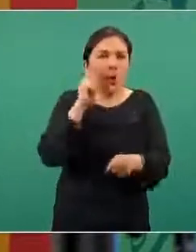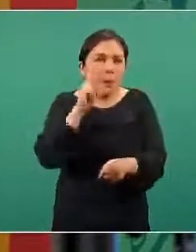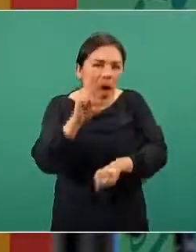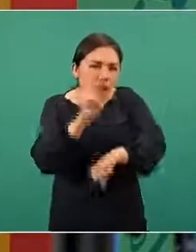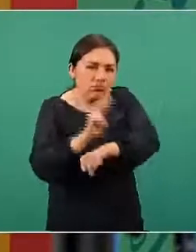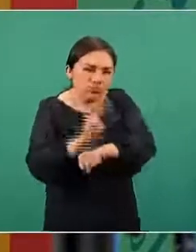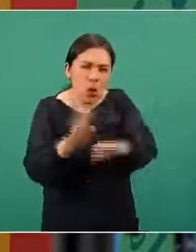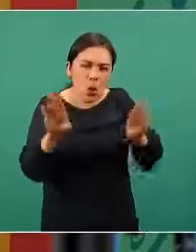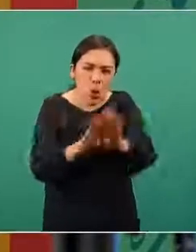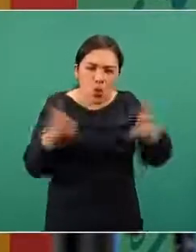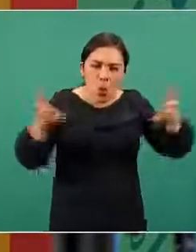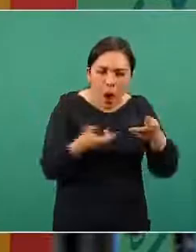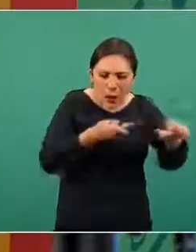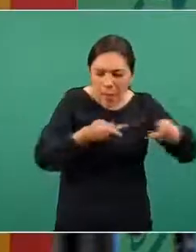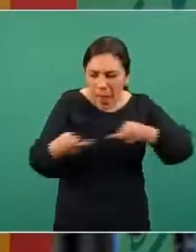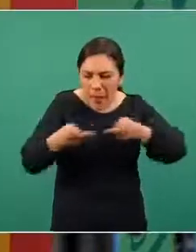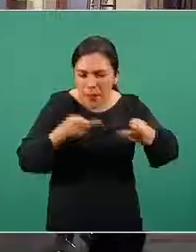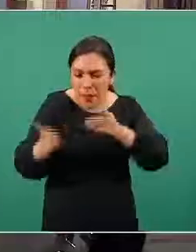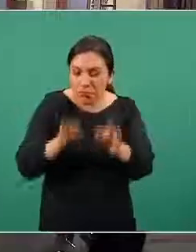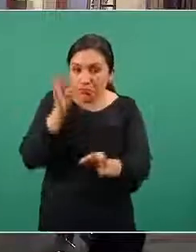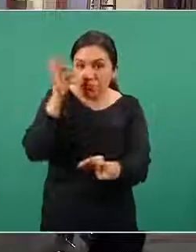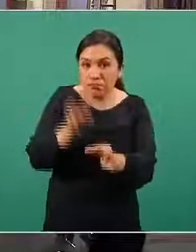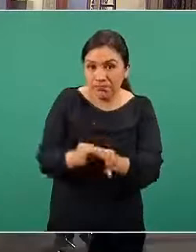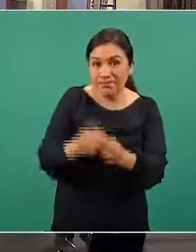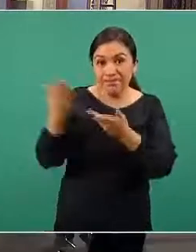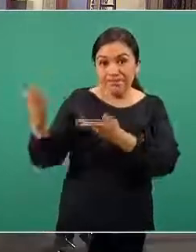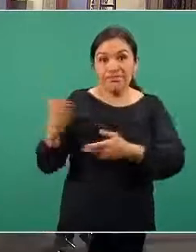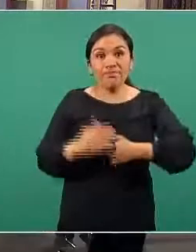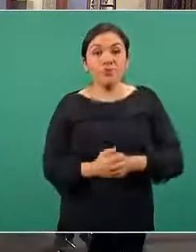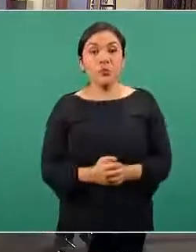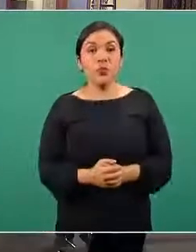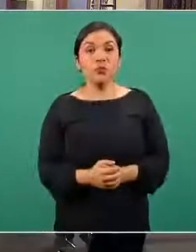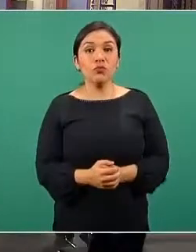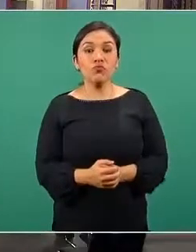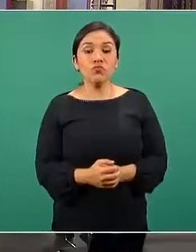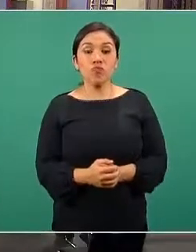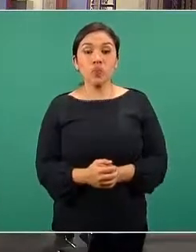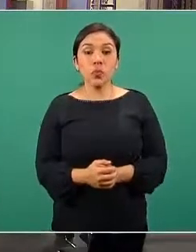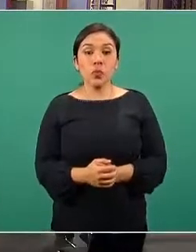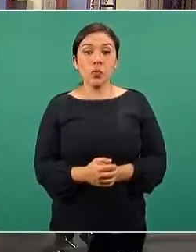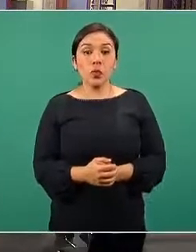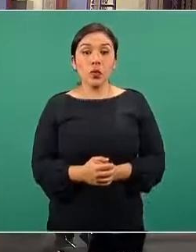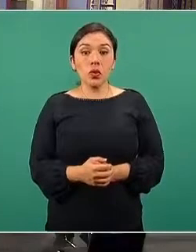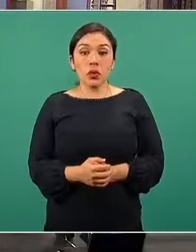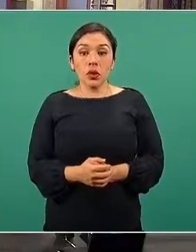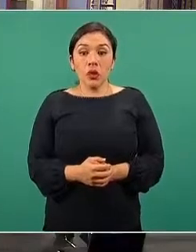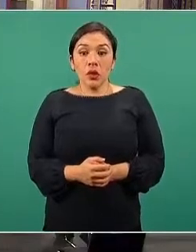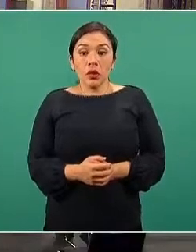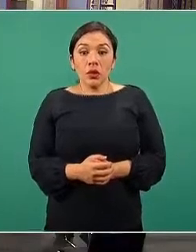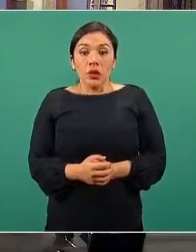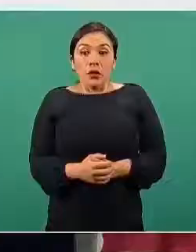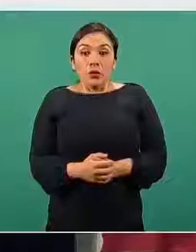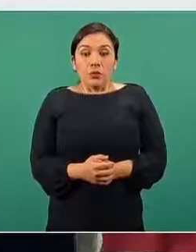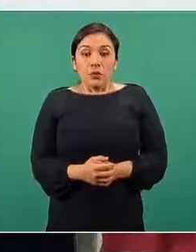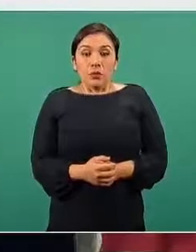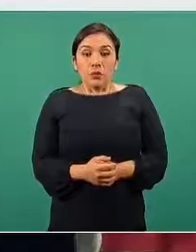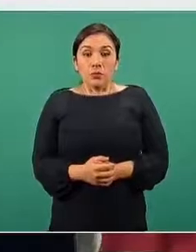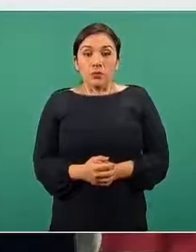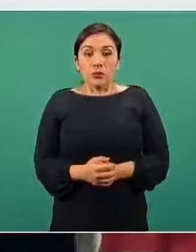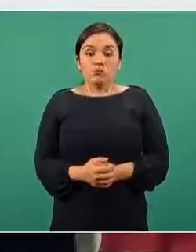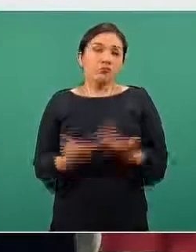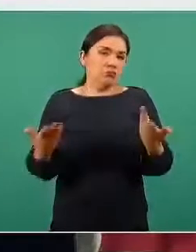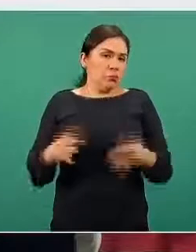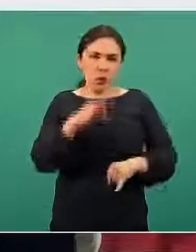tiene o que tuvo esta pandemia. La que sigue, por favor. Y bueno, pues